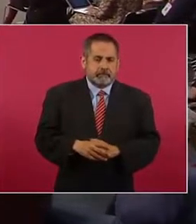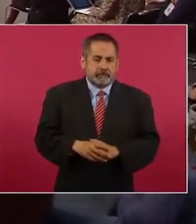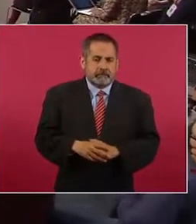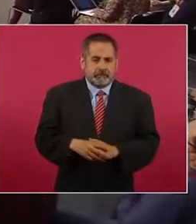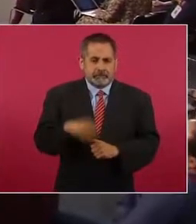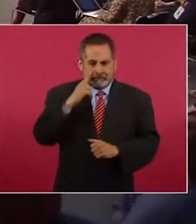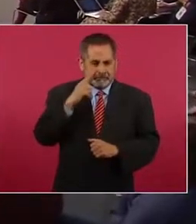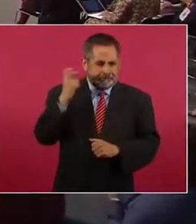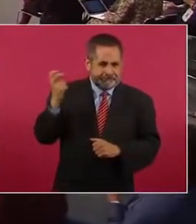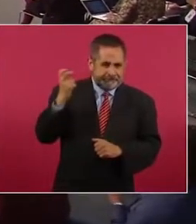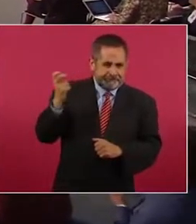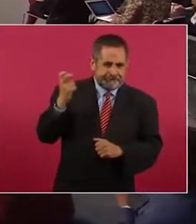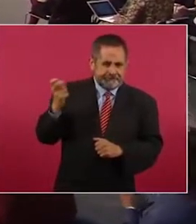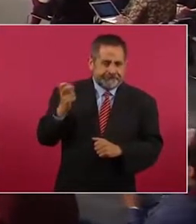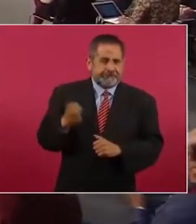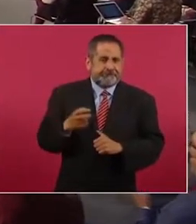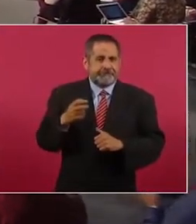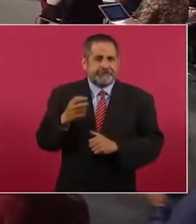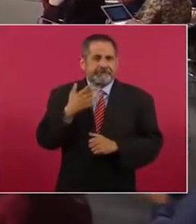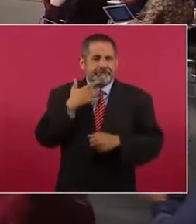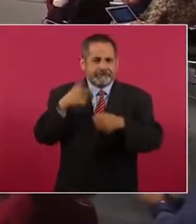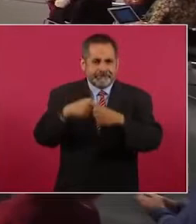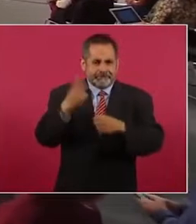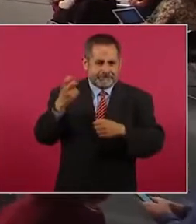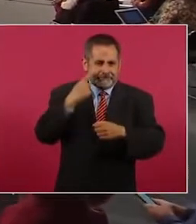Pero en esta gasolinería,